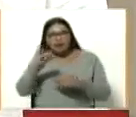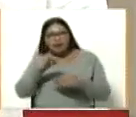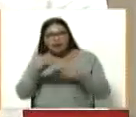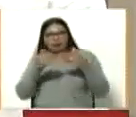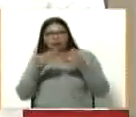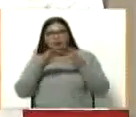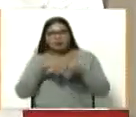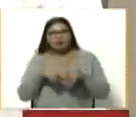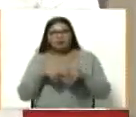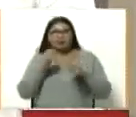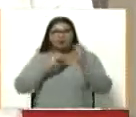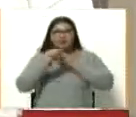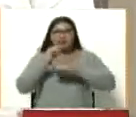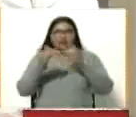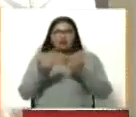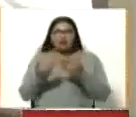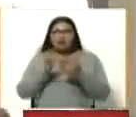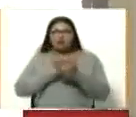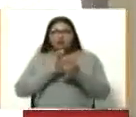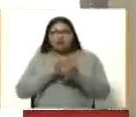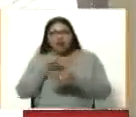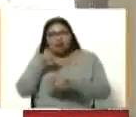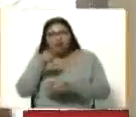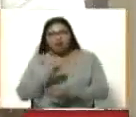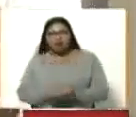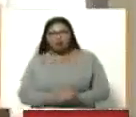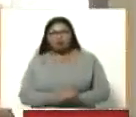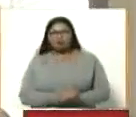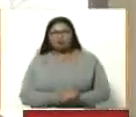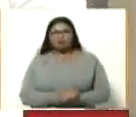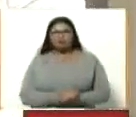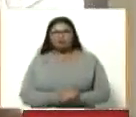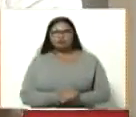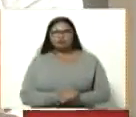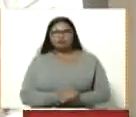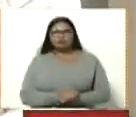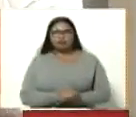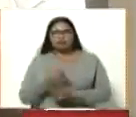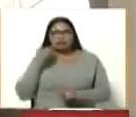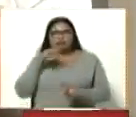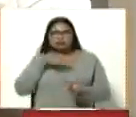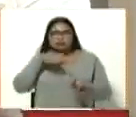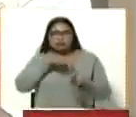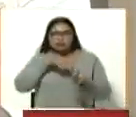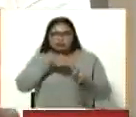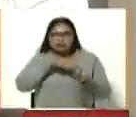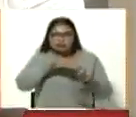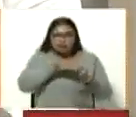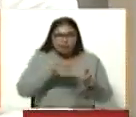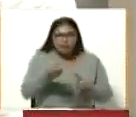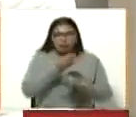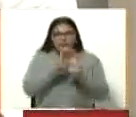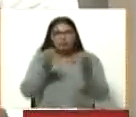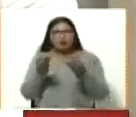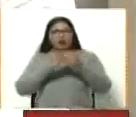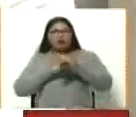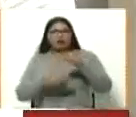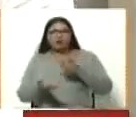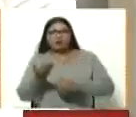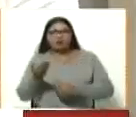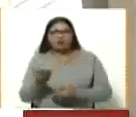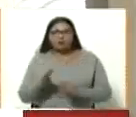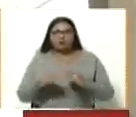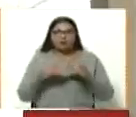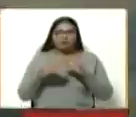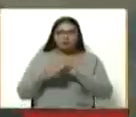exsecretario de Defensa de los Estados Unidos, jefe de Pentágono, que Estados Unidos estaba detrás de él, estaba detrás de Alex Saab porque hacía los acuerdos importantes para